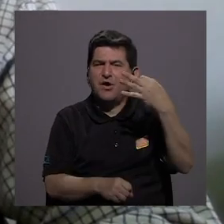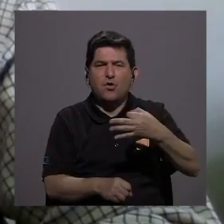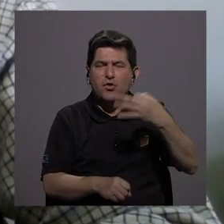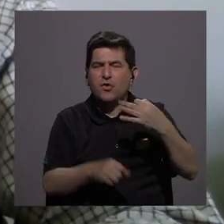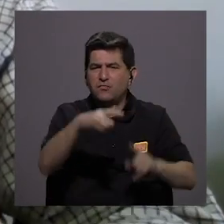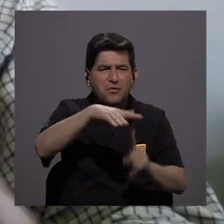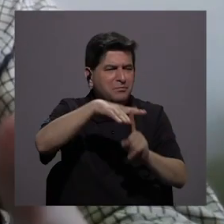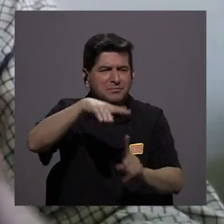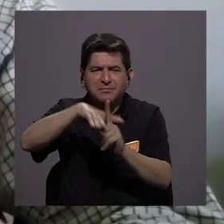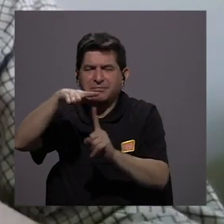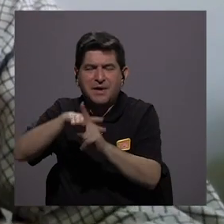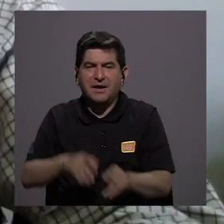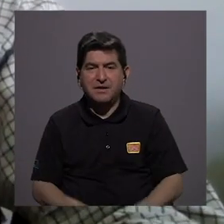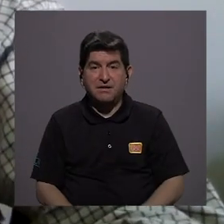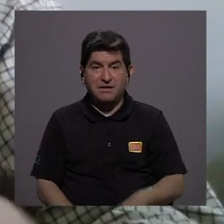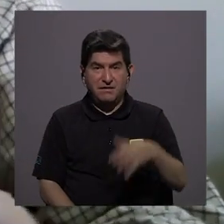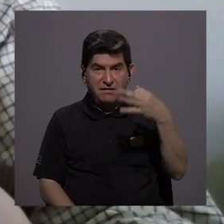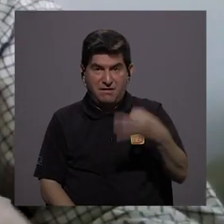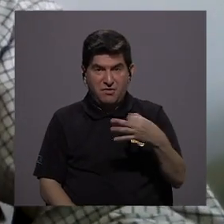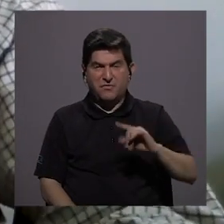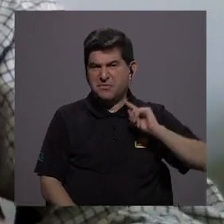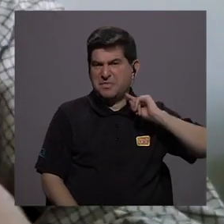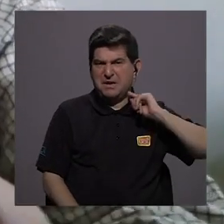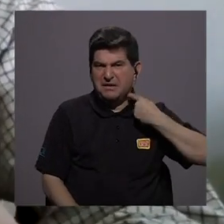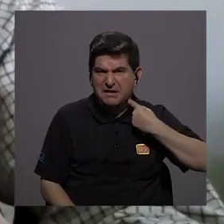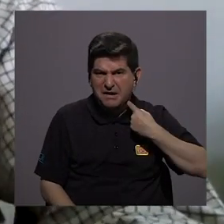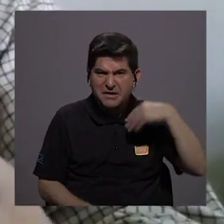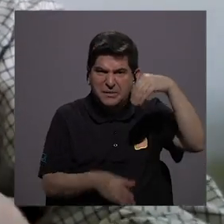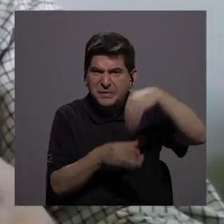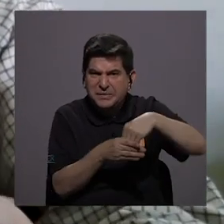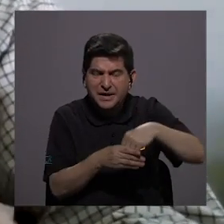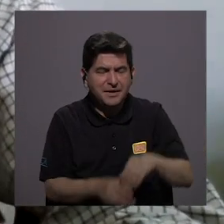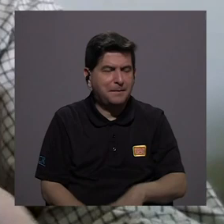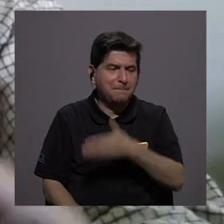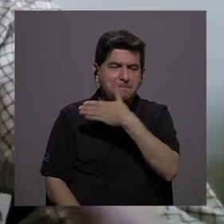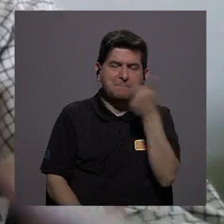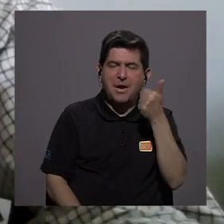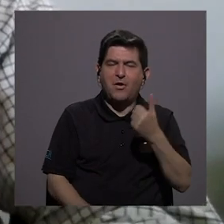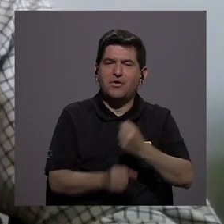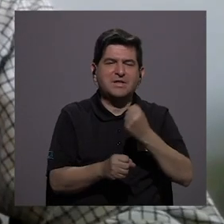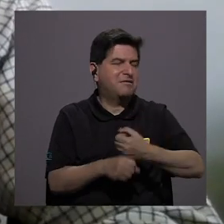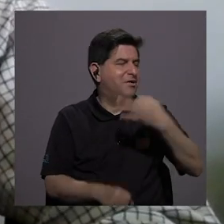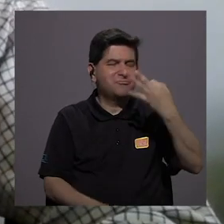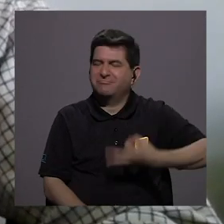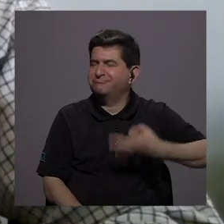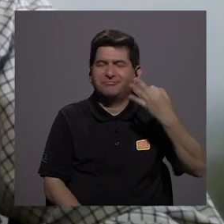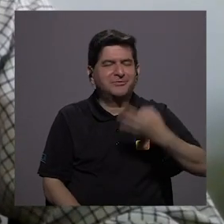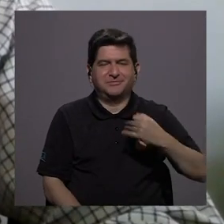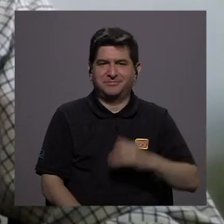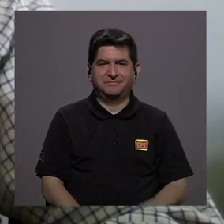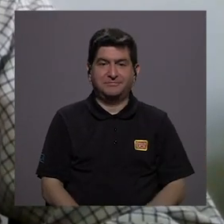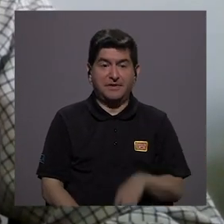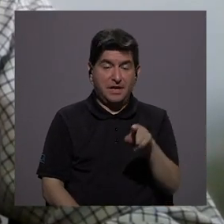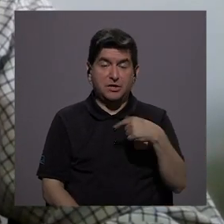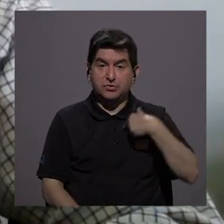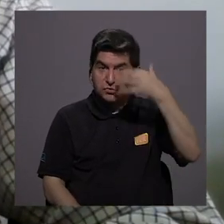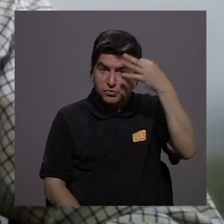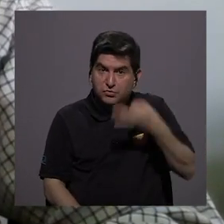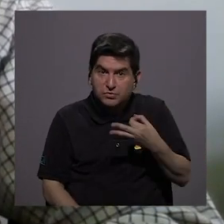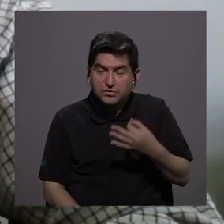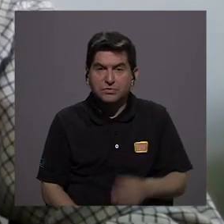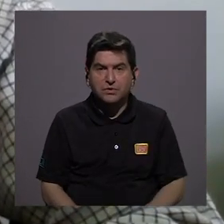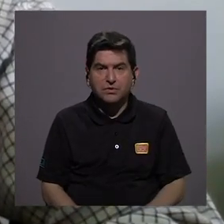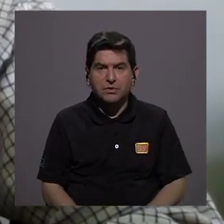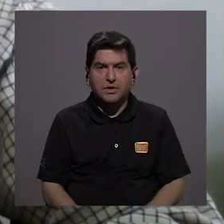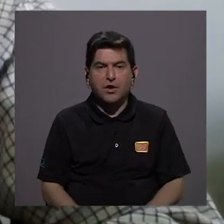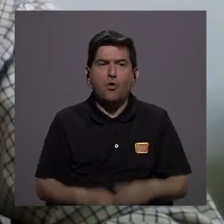informalidad, porque el sector formal, si se encuentra que es muy caro estar en el sector formal, se va a ir al sector informal. Uh-huh. Y eso es algo que yo